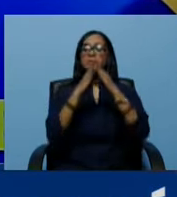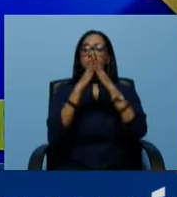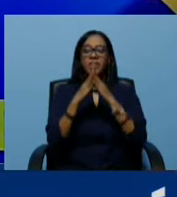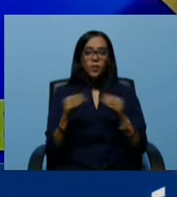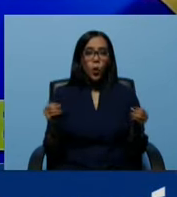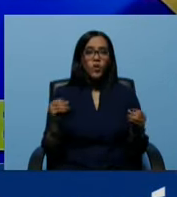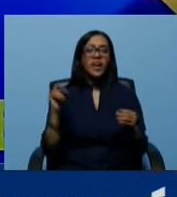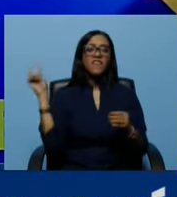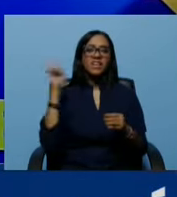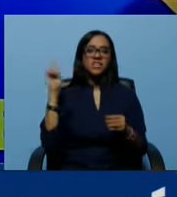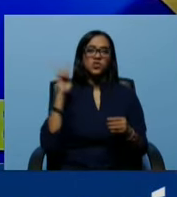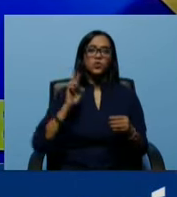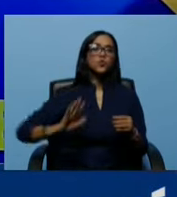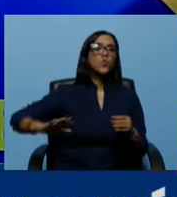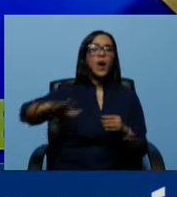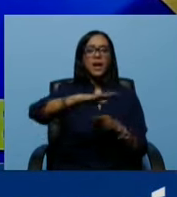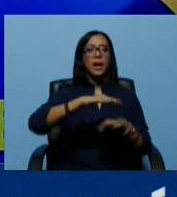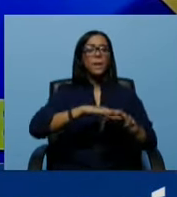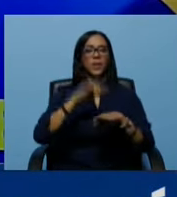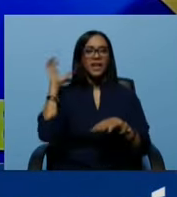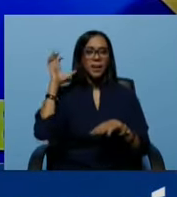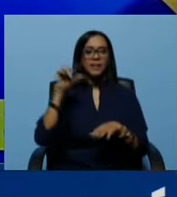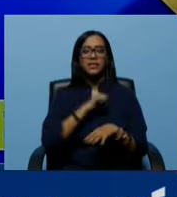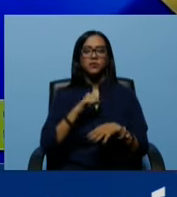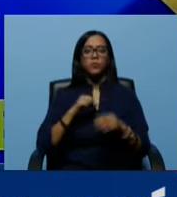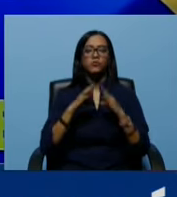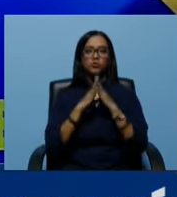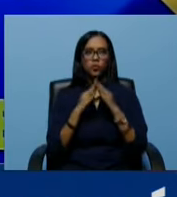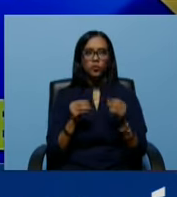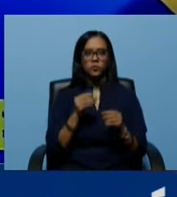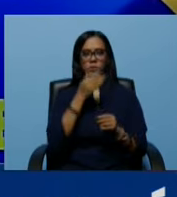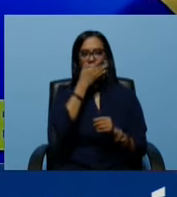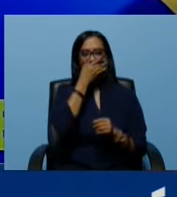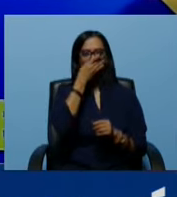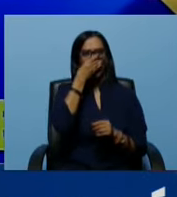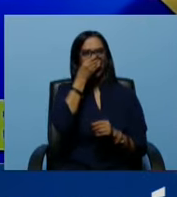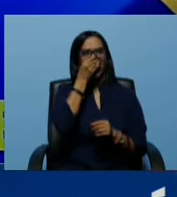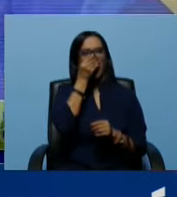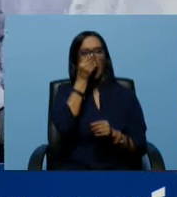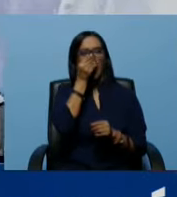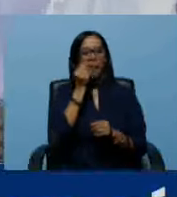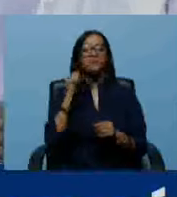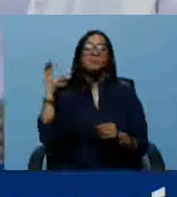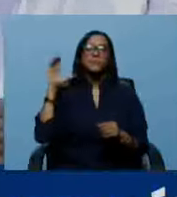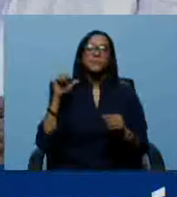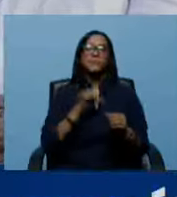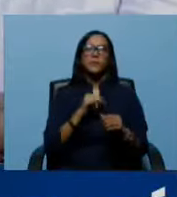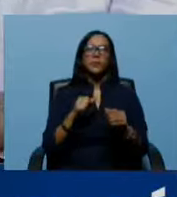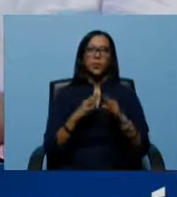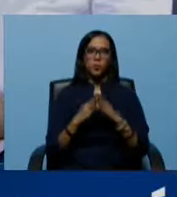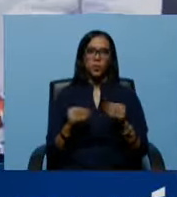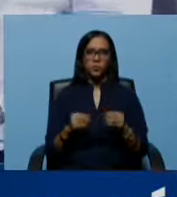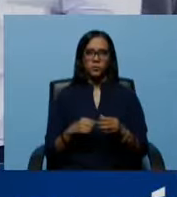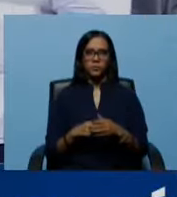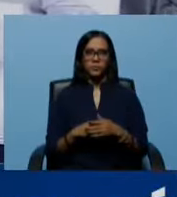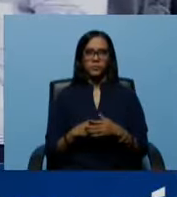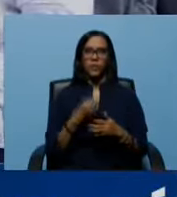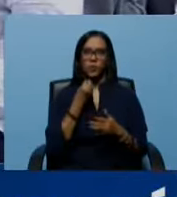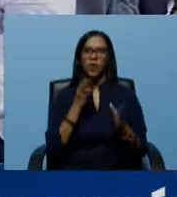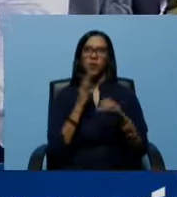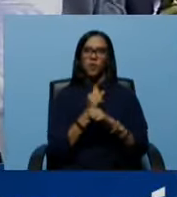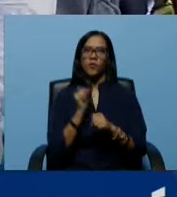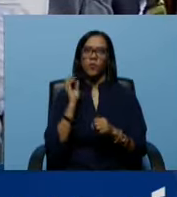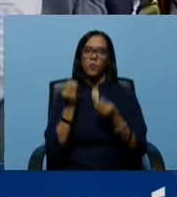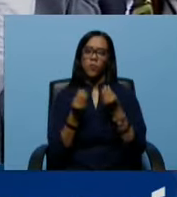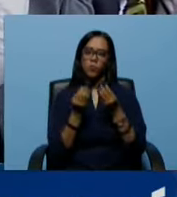toda Venezuela, porque la patria somos todos. La patria somos todos. Bueno, confío mucho en